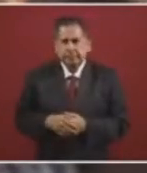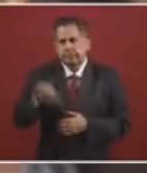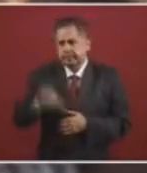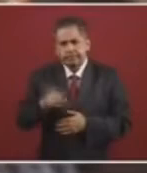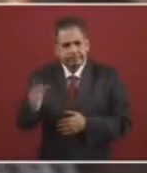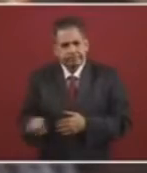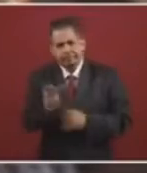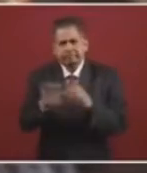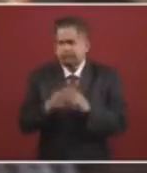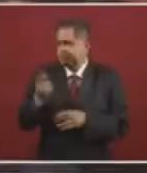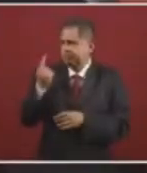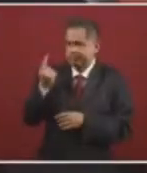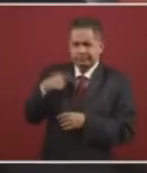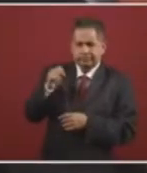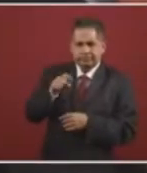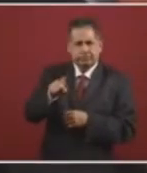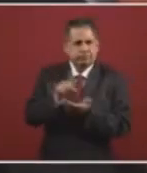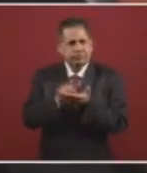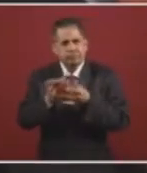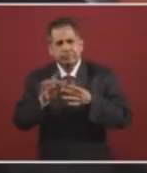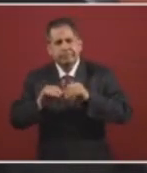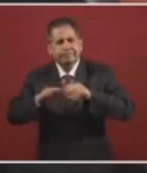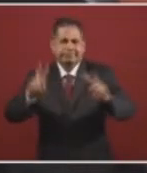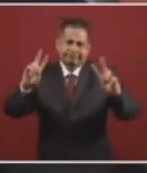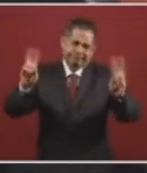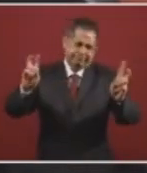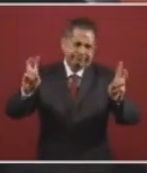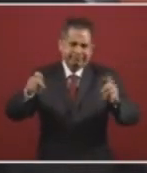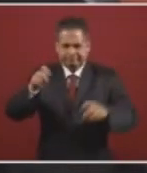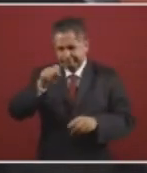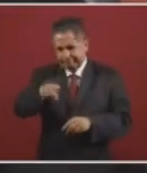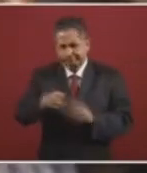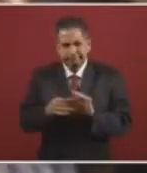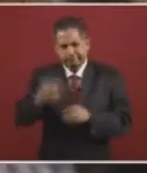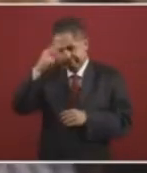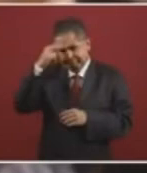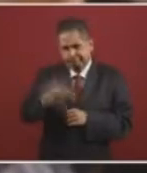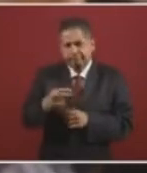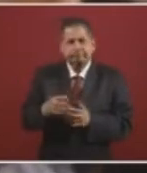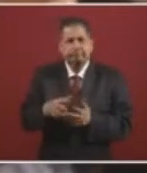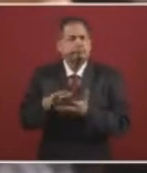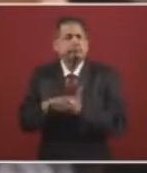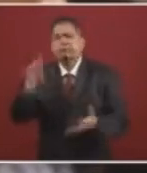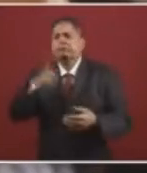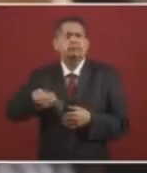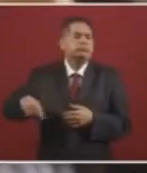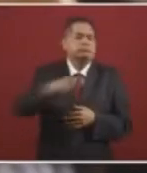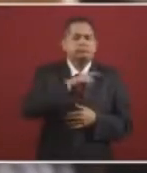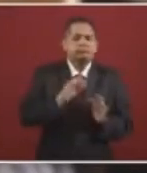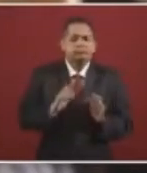hoy por el fin de semana que usted tuiteó es el tema de que en México la mayoría de la población